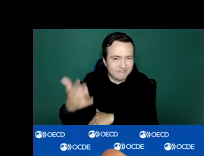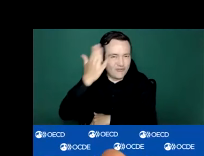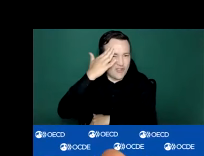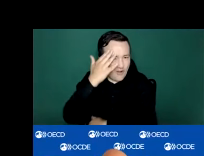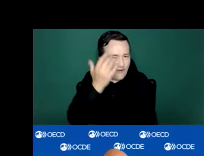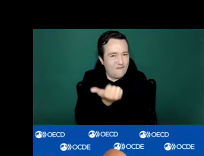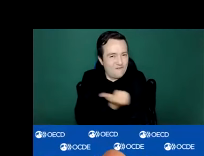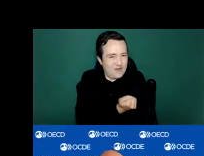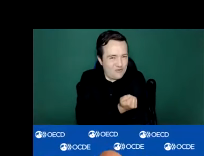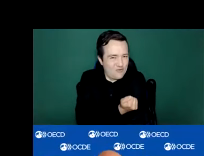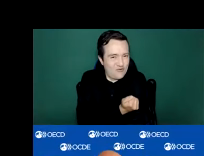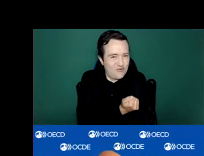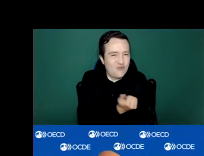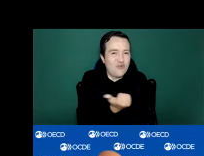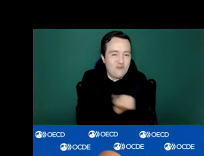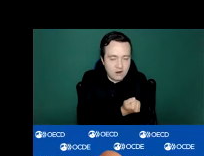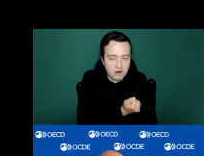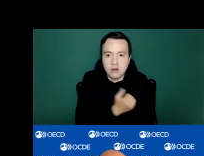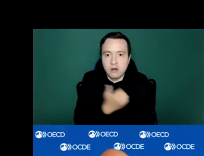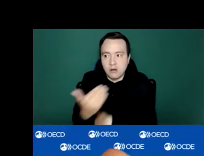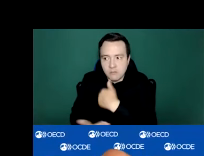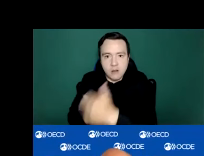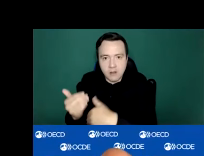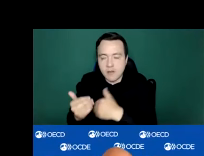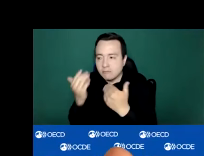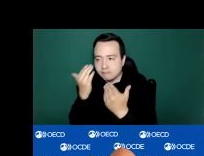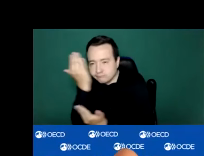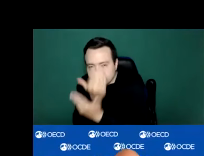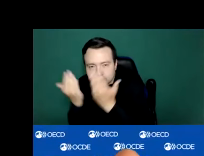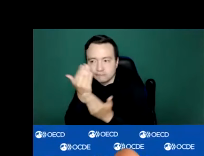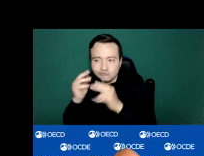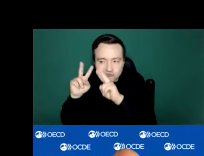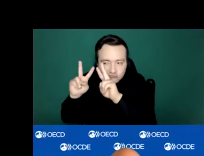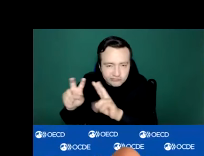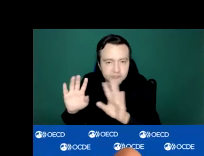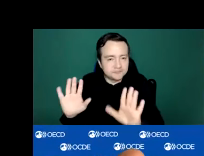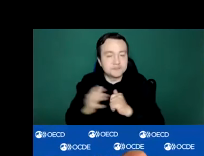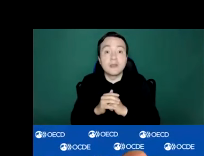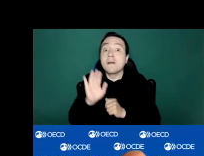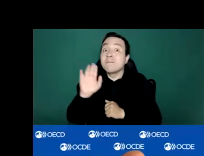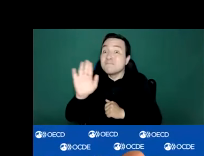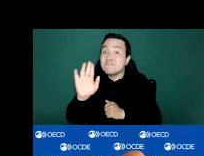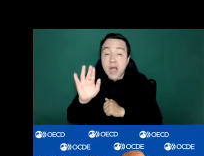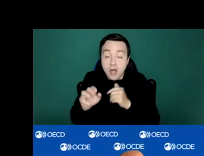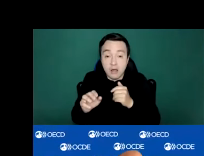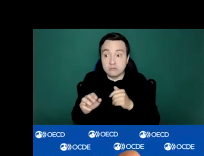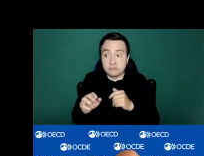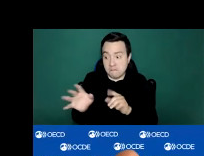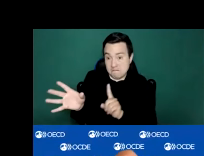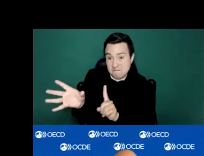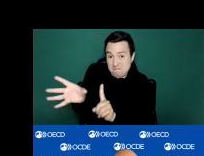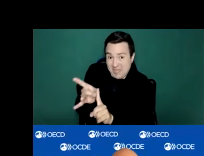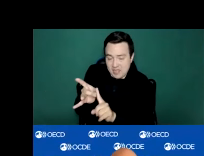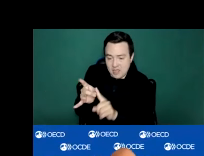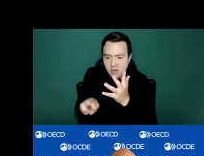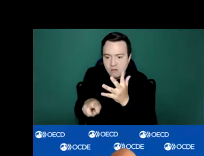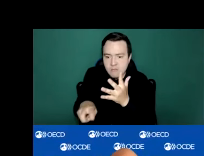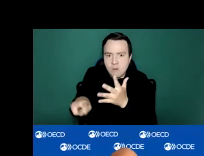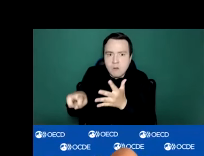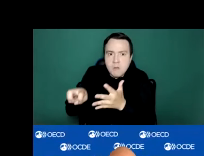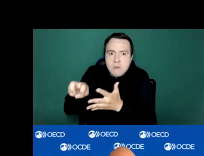vacunación, de estudio, en fin. Pero durante la fase aguda de la pandemia se habló muy poco del papel que podía desempeñar la atención